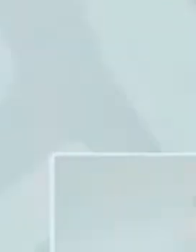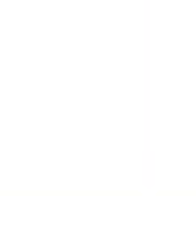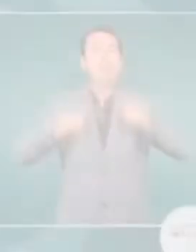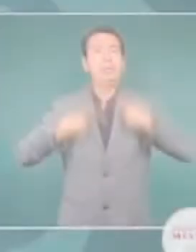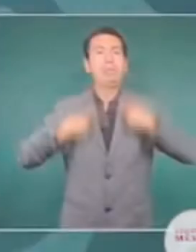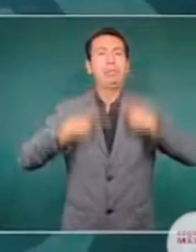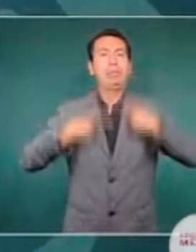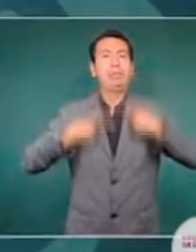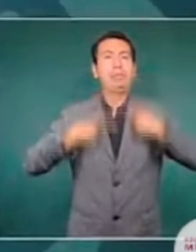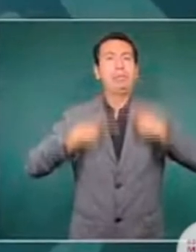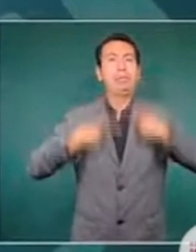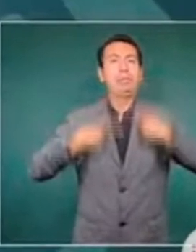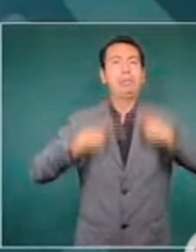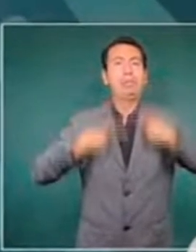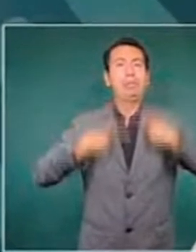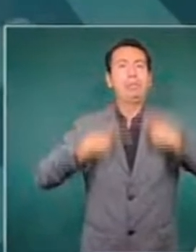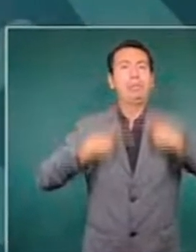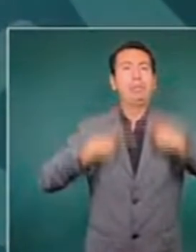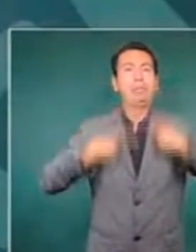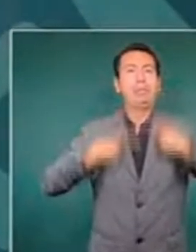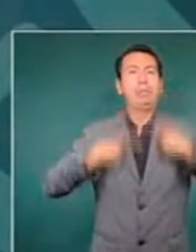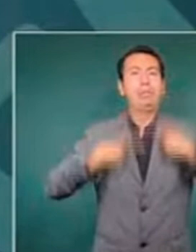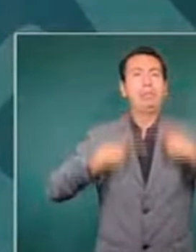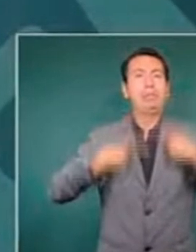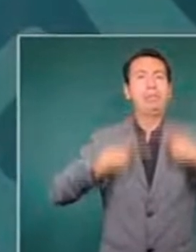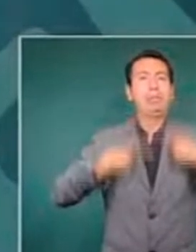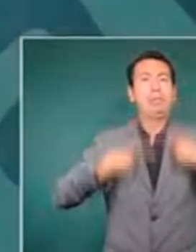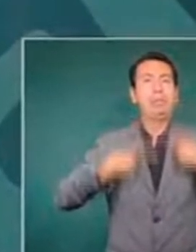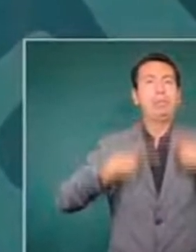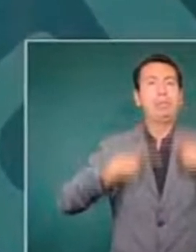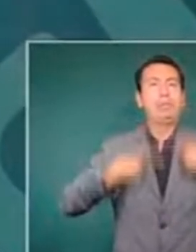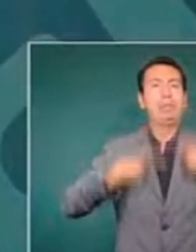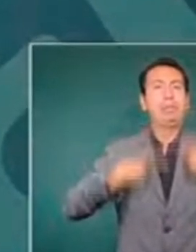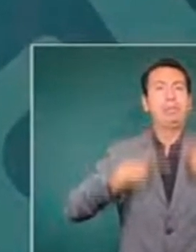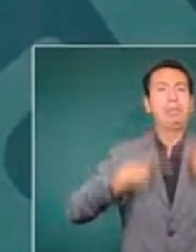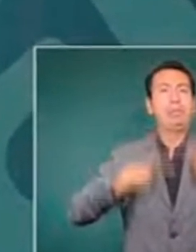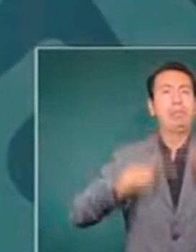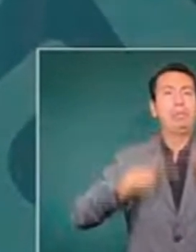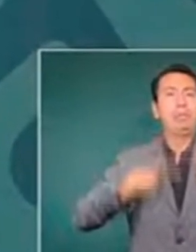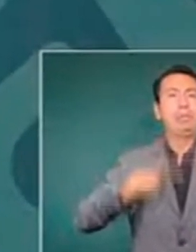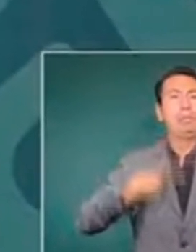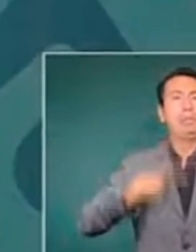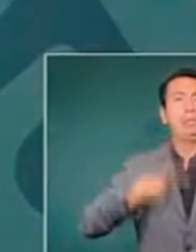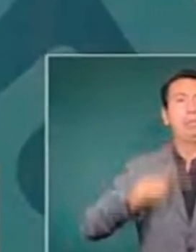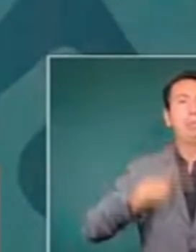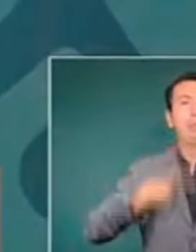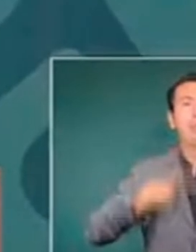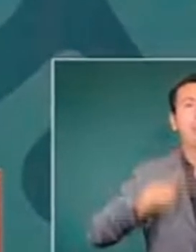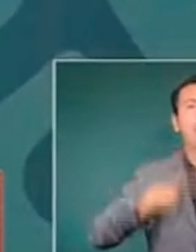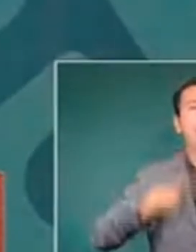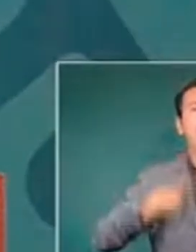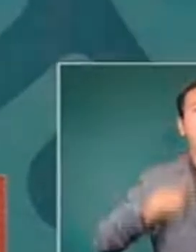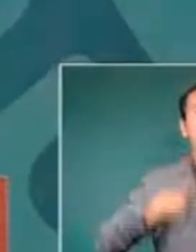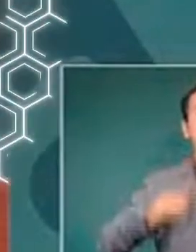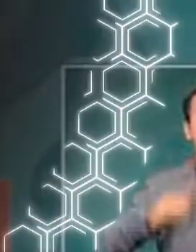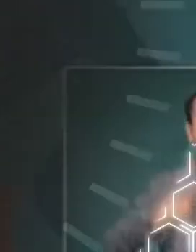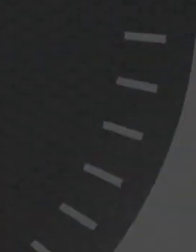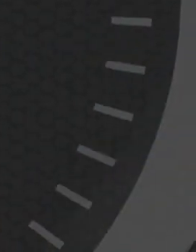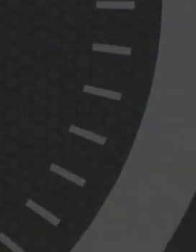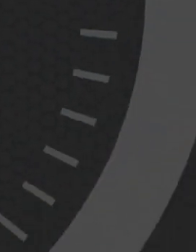administración contar con más elementos. En tribunanoticias.mx encontrarás más información sobre este tema.